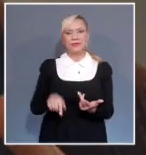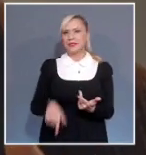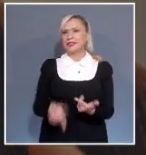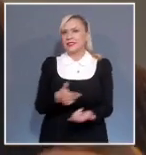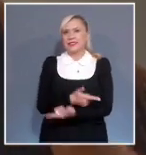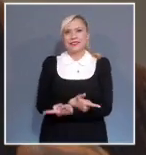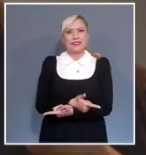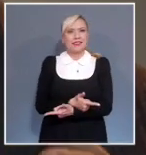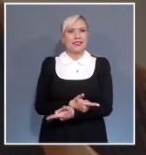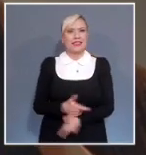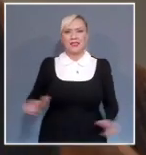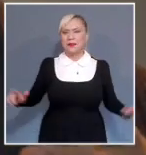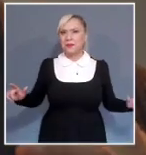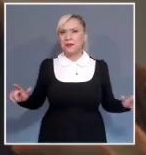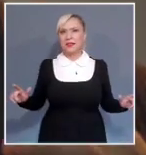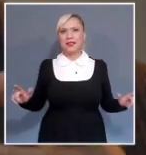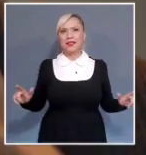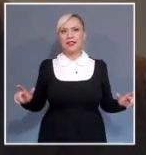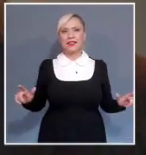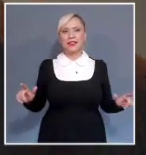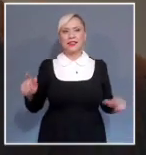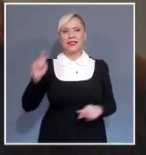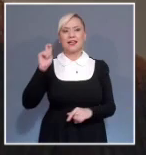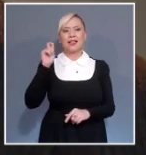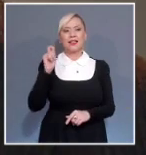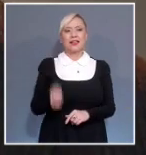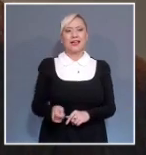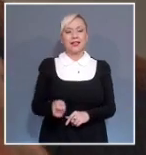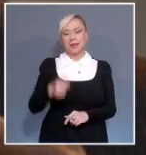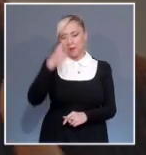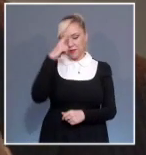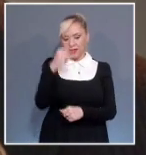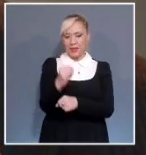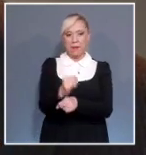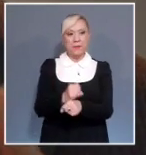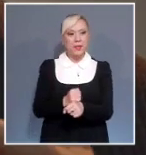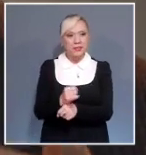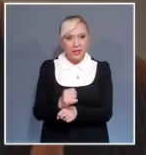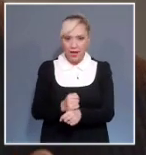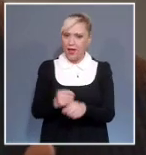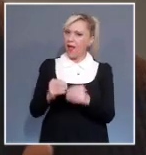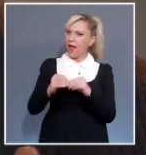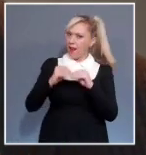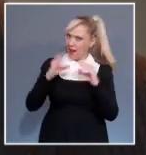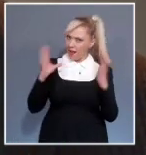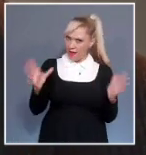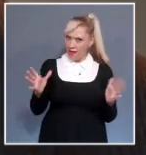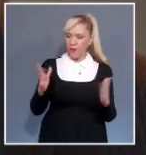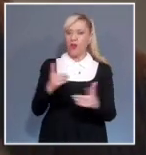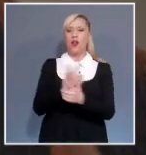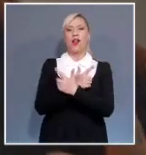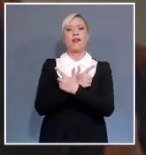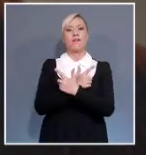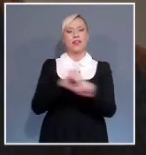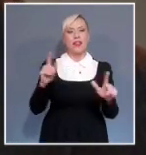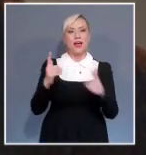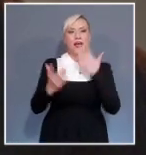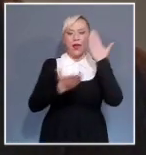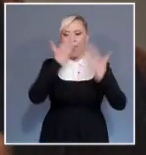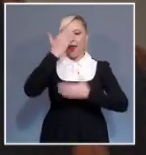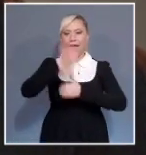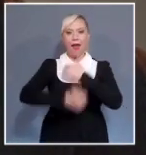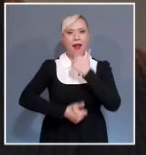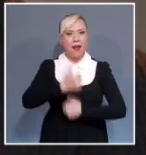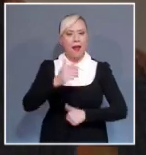lo que se llama libertad realmente de investigación, desde luego, y libertad de cátedra. Por eso la